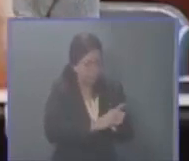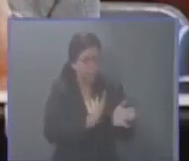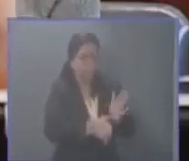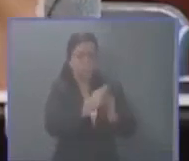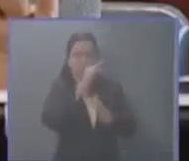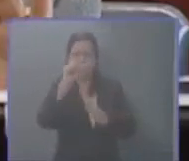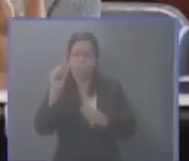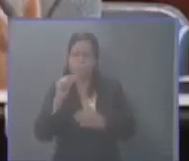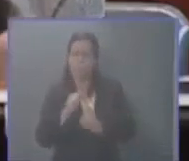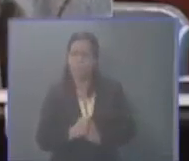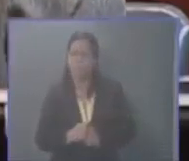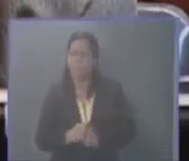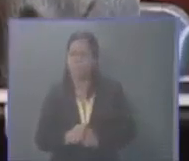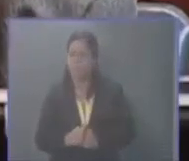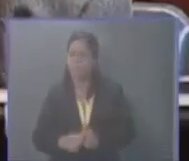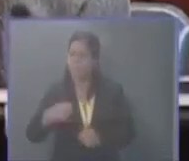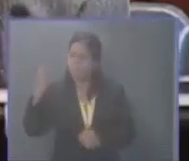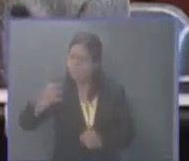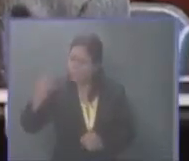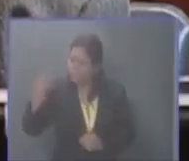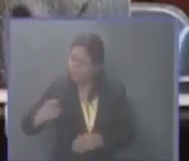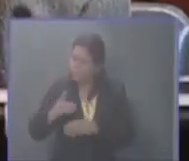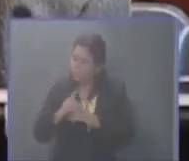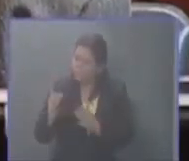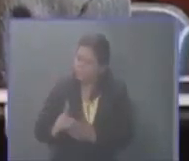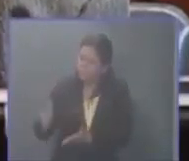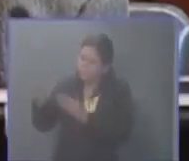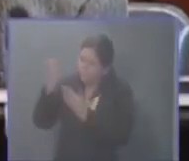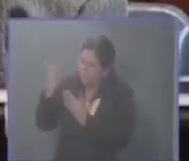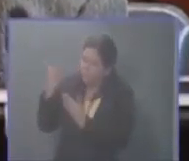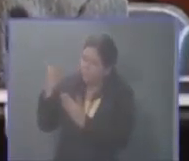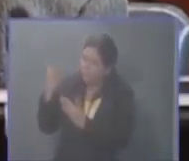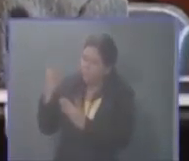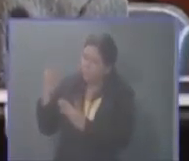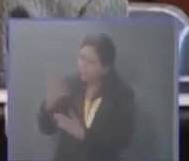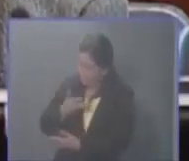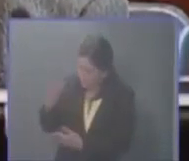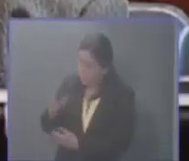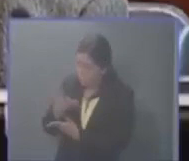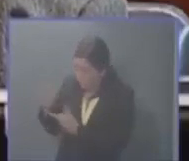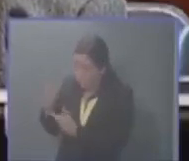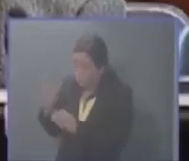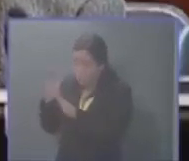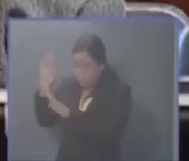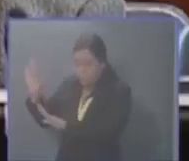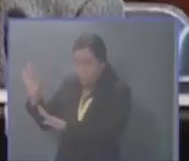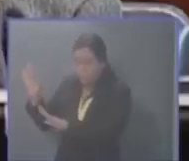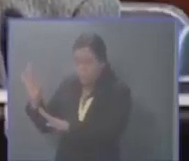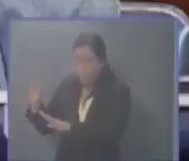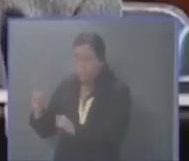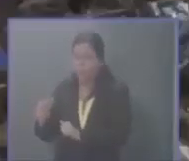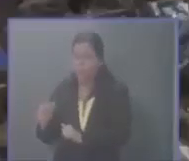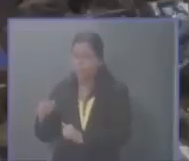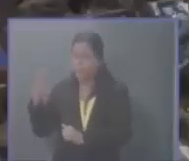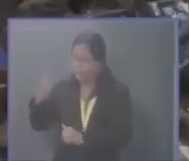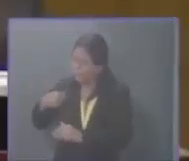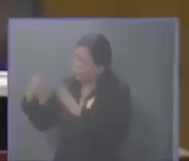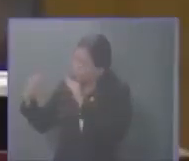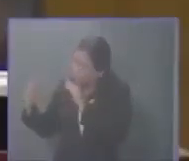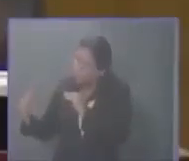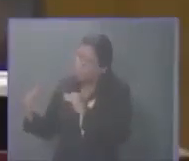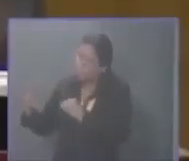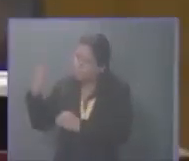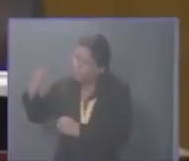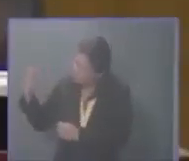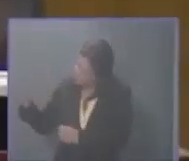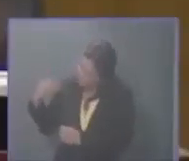en un institucional. Por favor, diputado, respete para que lo respetemos. Por el orden, estoy hablando yo. Si